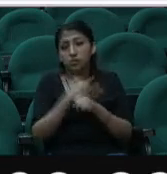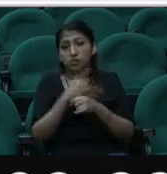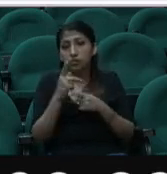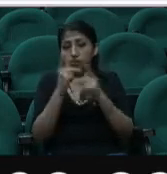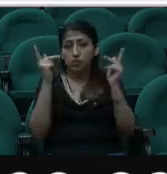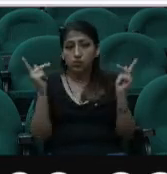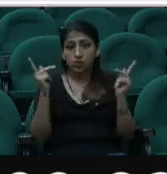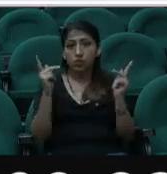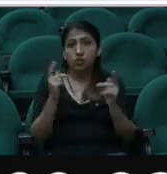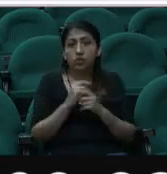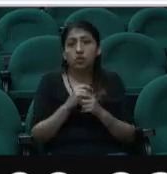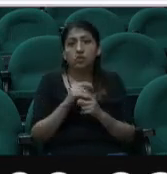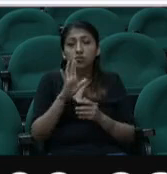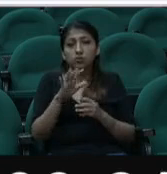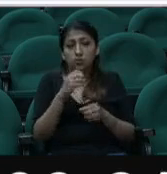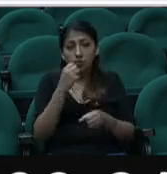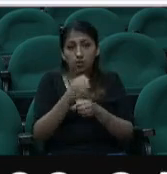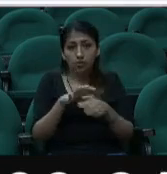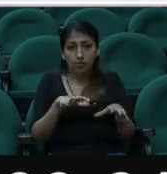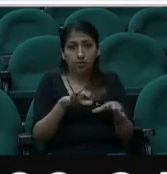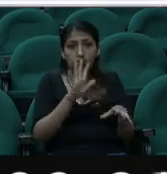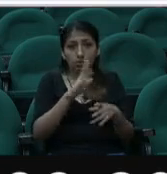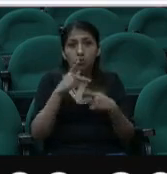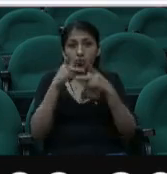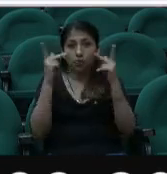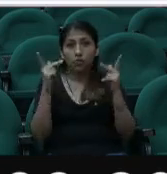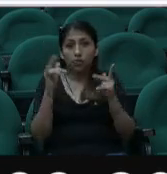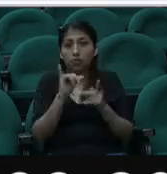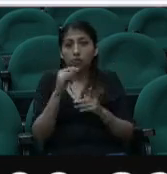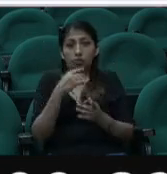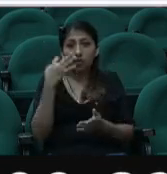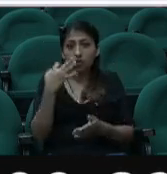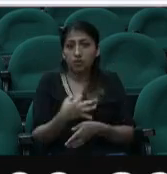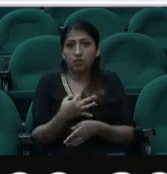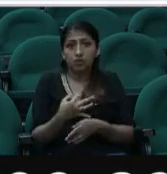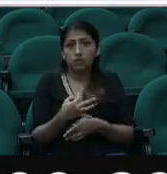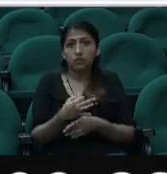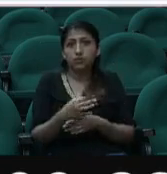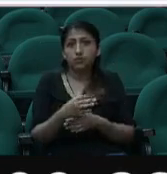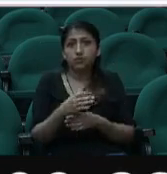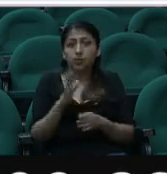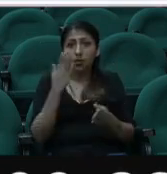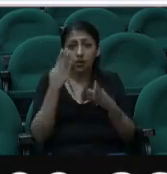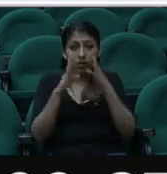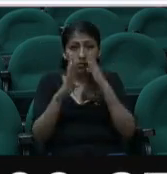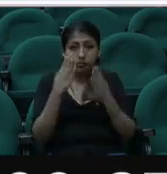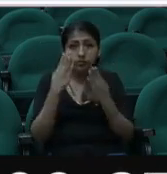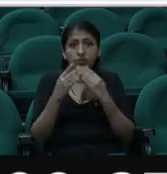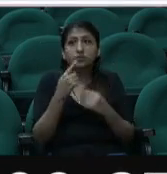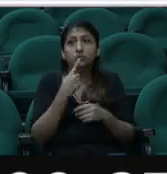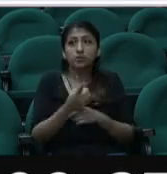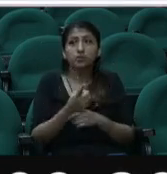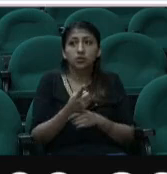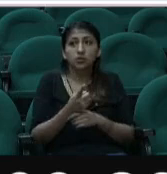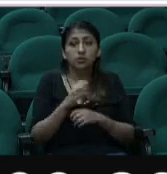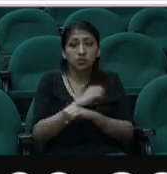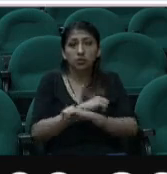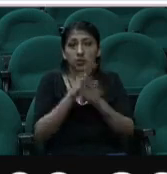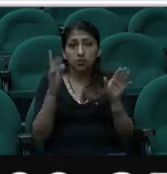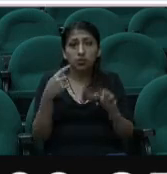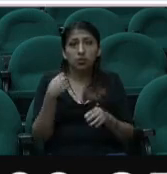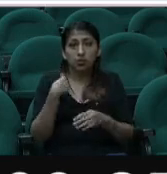públicas desde luego el manejo de la cosa pública tiene que ser como lo es y si acá se habla de transparencia emigrado en rete lo digo con claridad